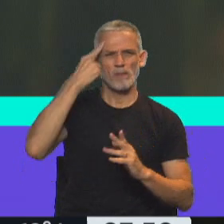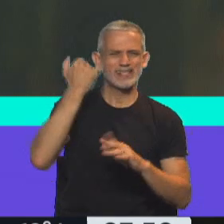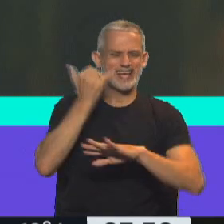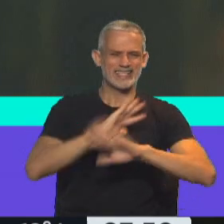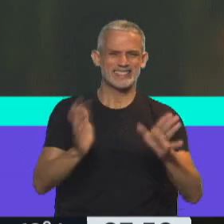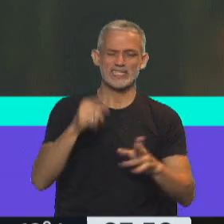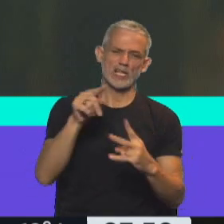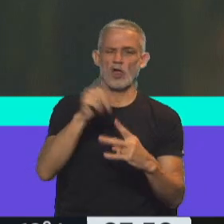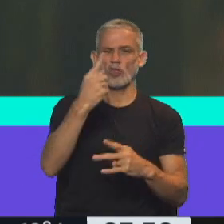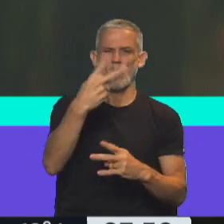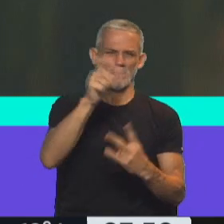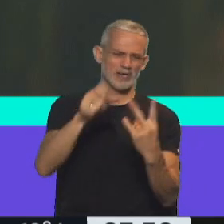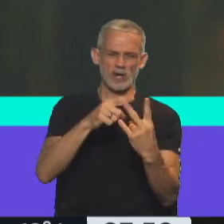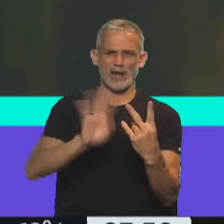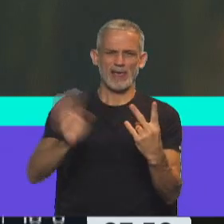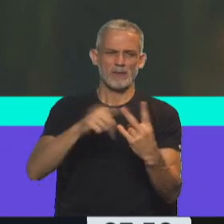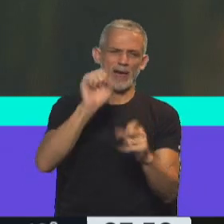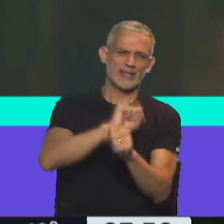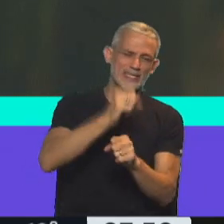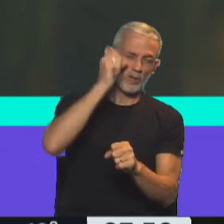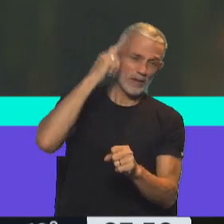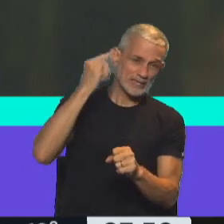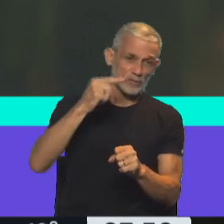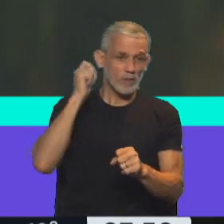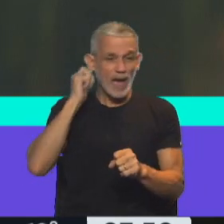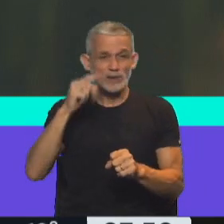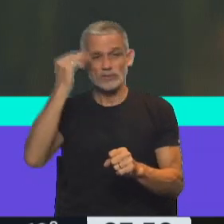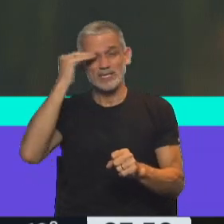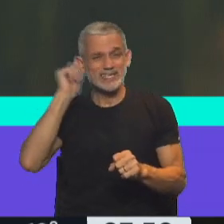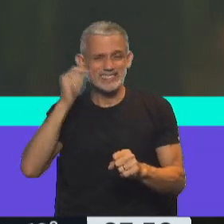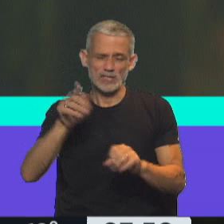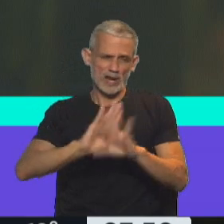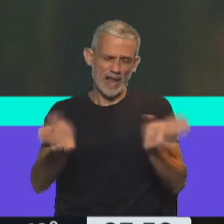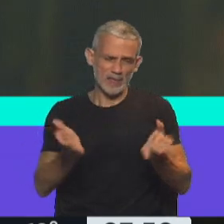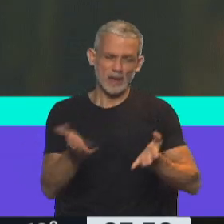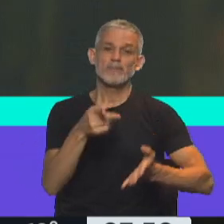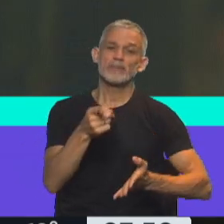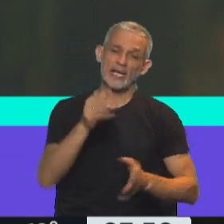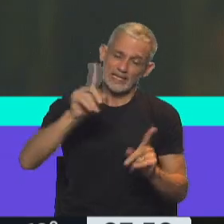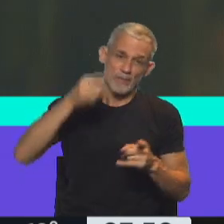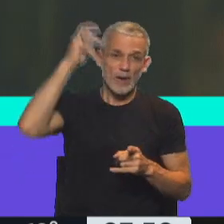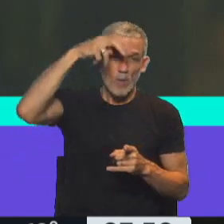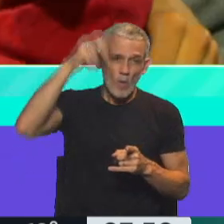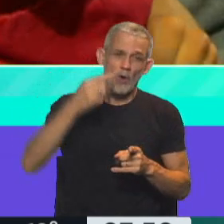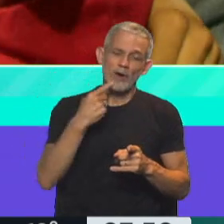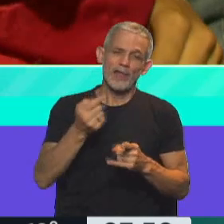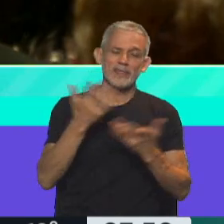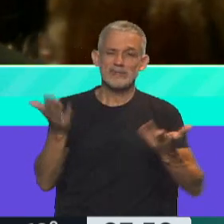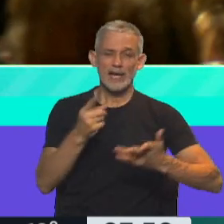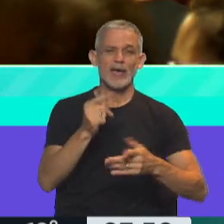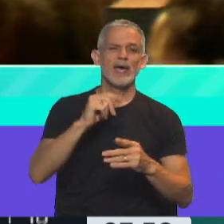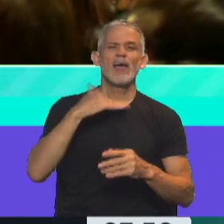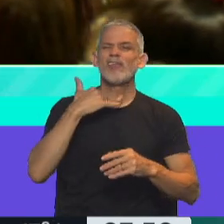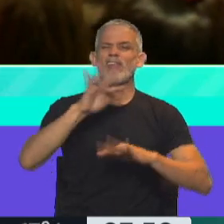en estas 2 personas, el detenido de 29 años y esta joven de 15. Obviamente también habló Patricia Bullrich diciendo que los